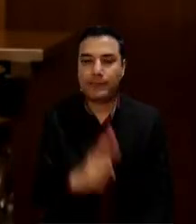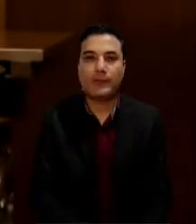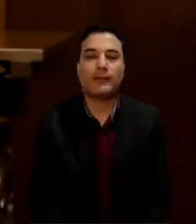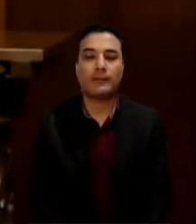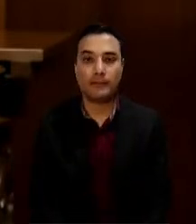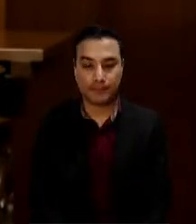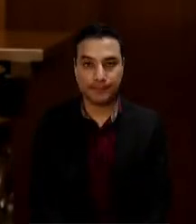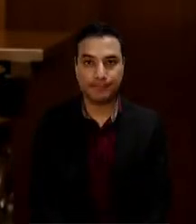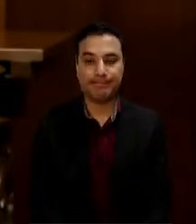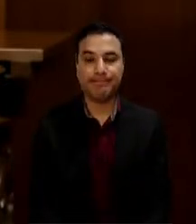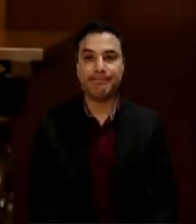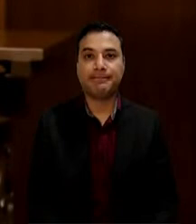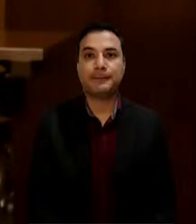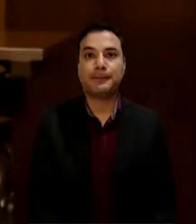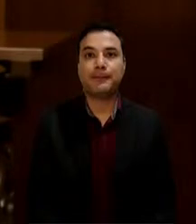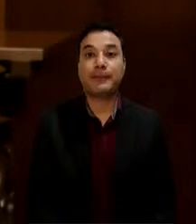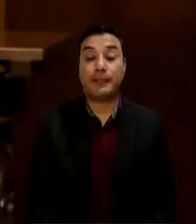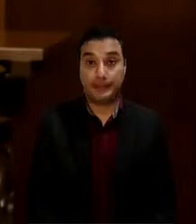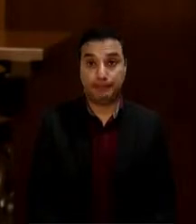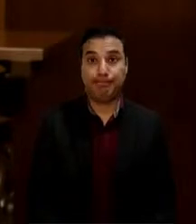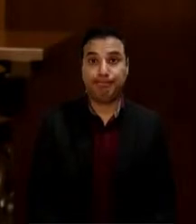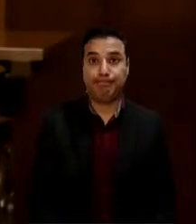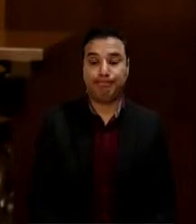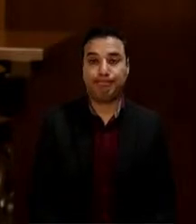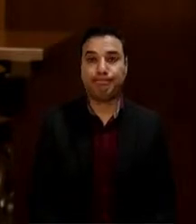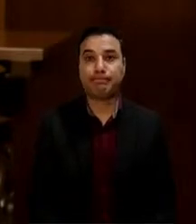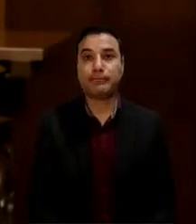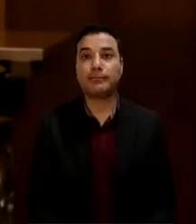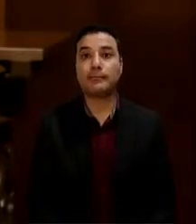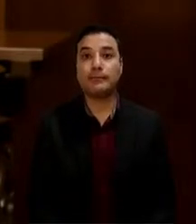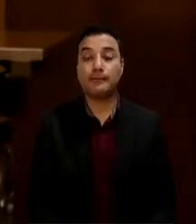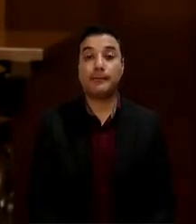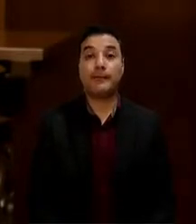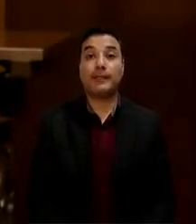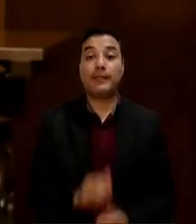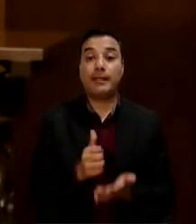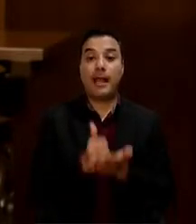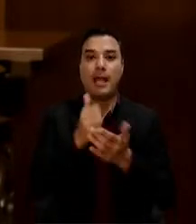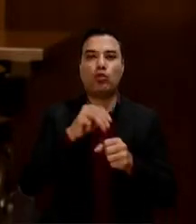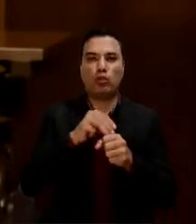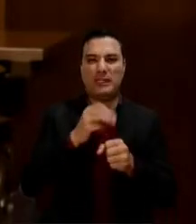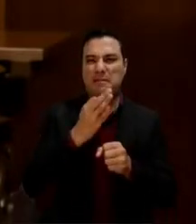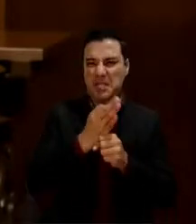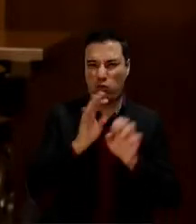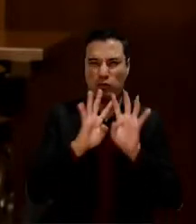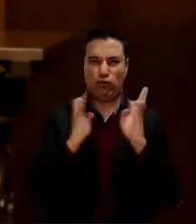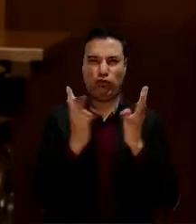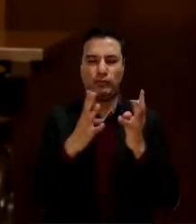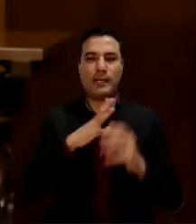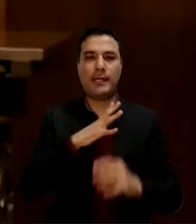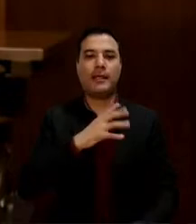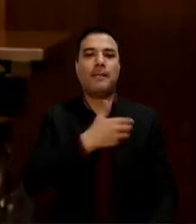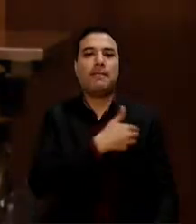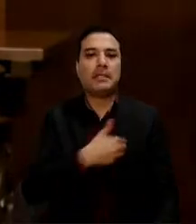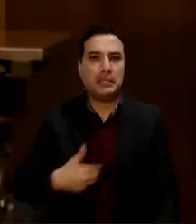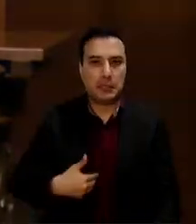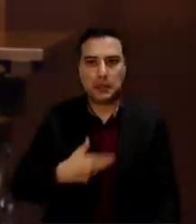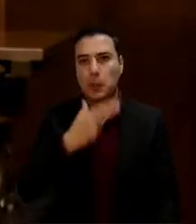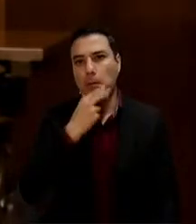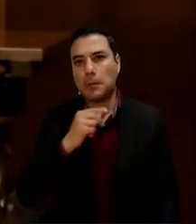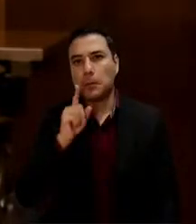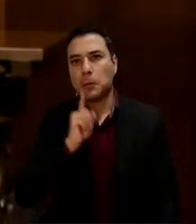Por parte de los ediles que conforman el cabildo, que son la presidenta o presidente